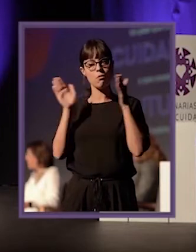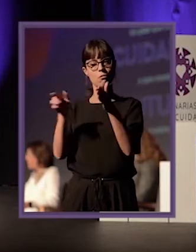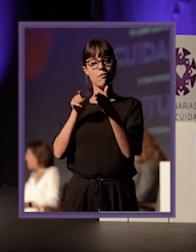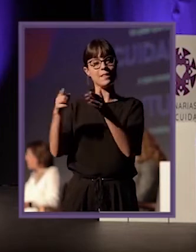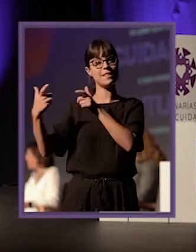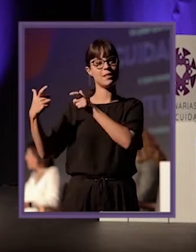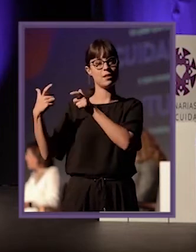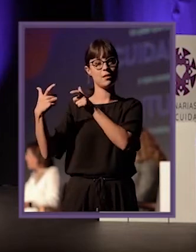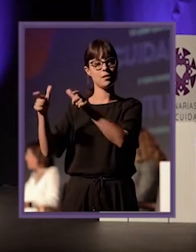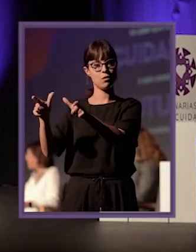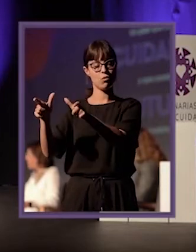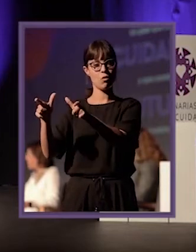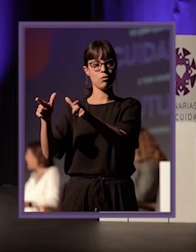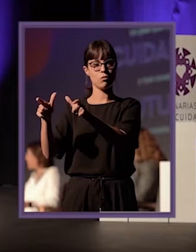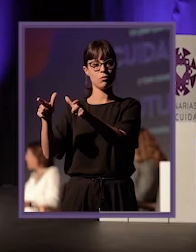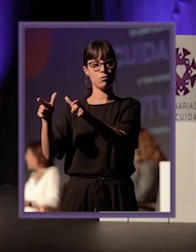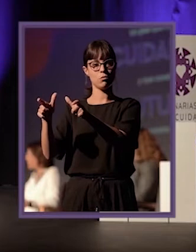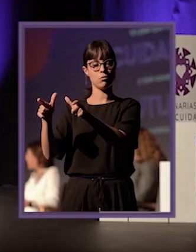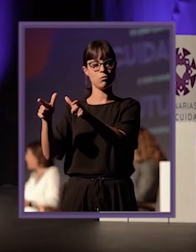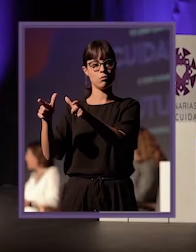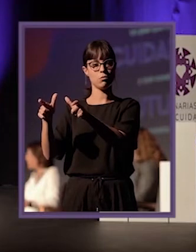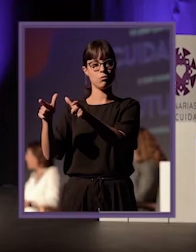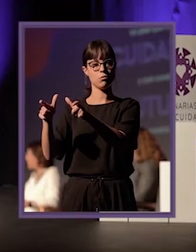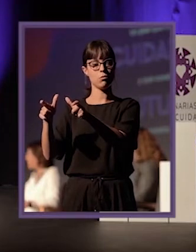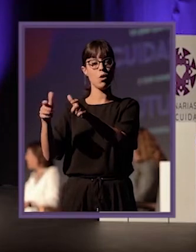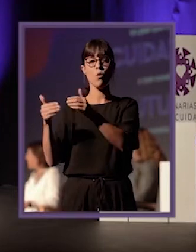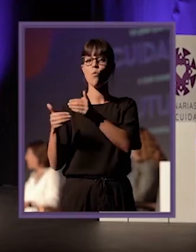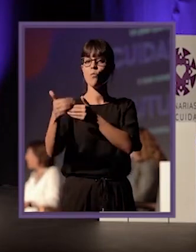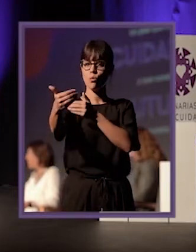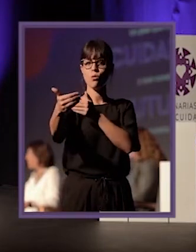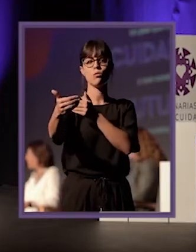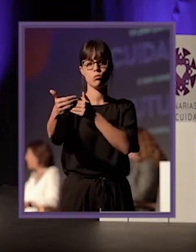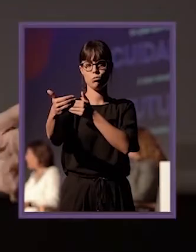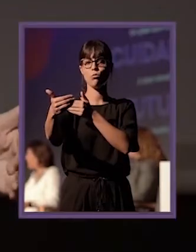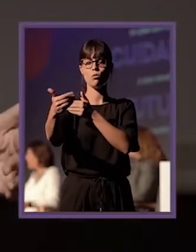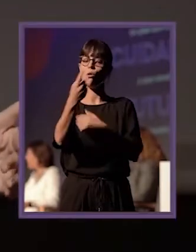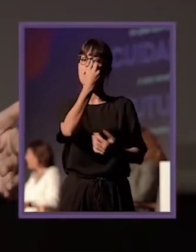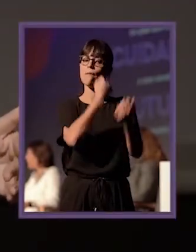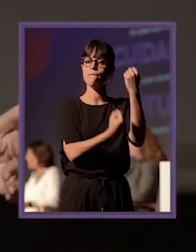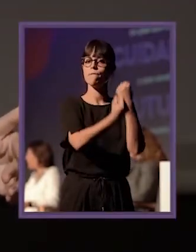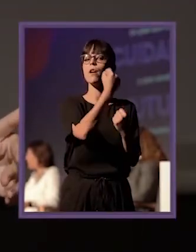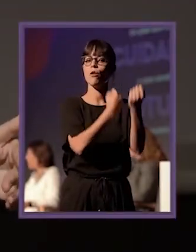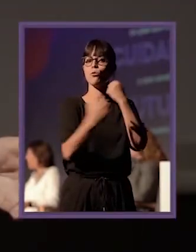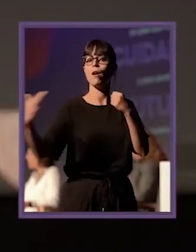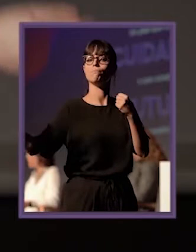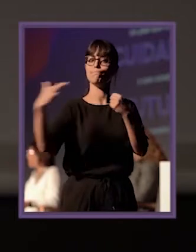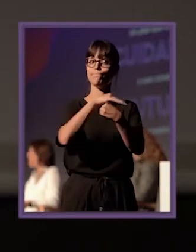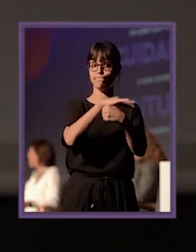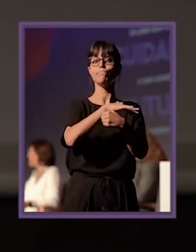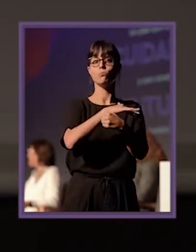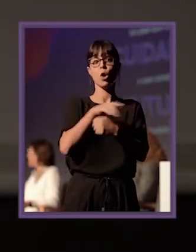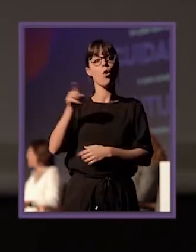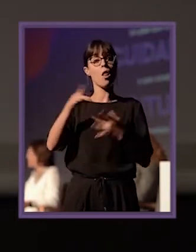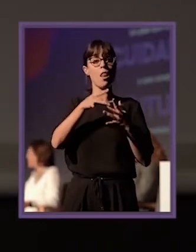sector pues que va a ser tremendamente influyente en la economía del futuro y que hay